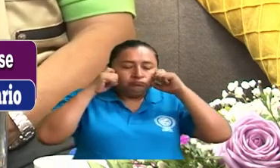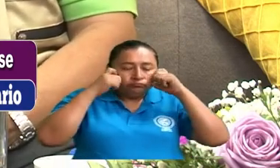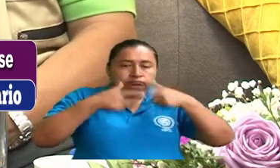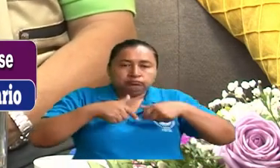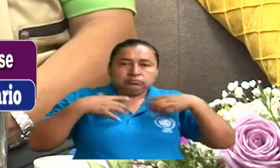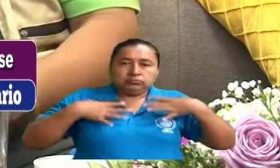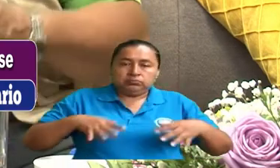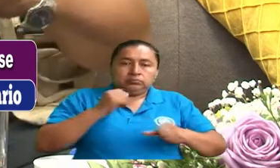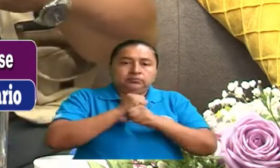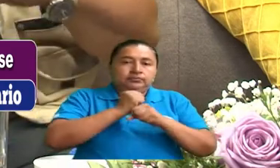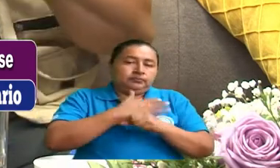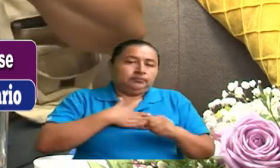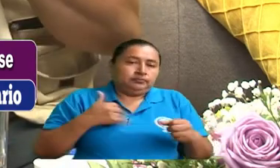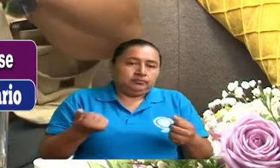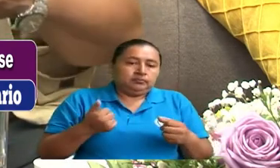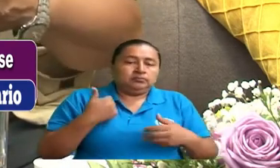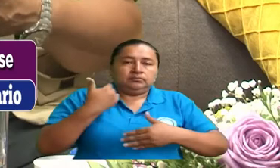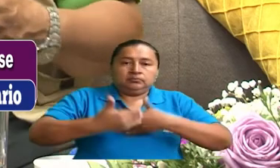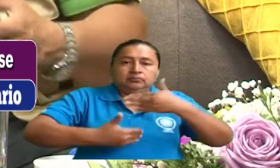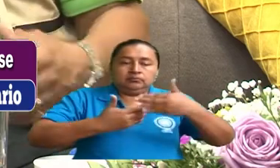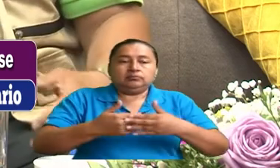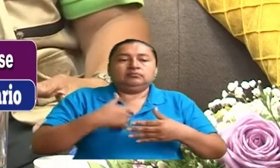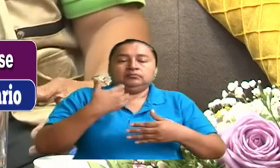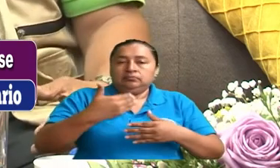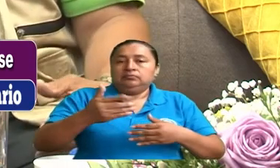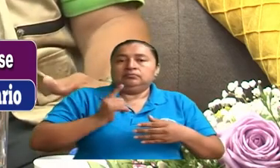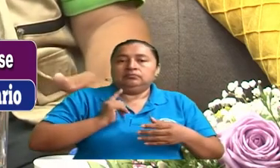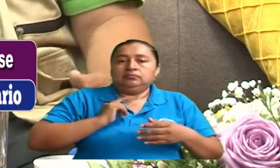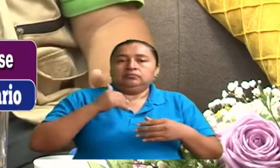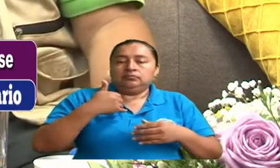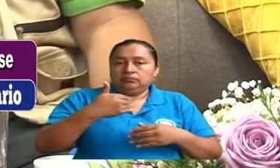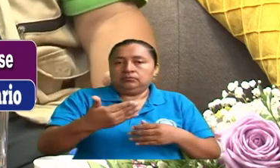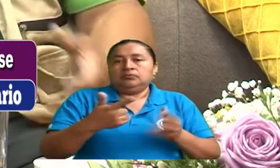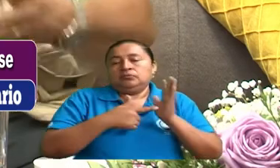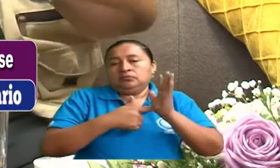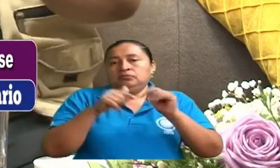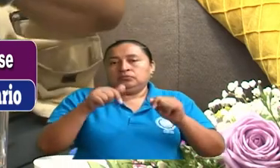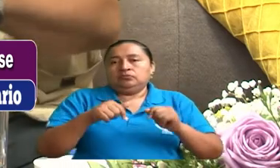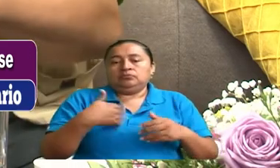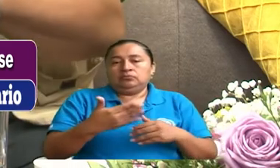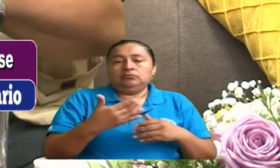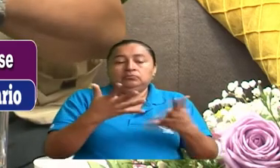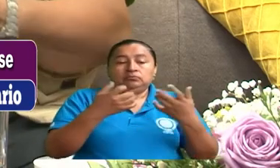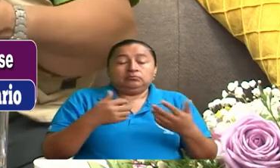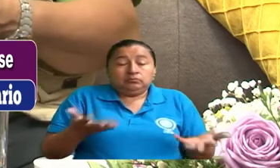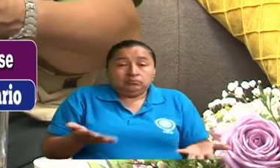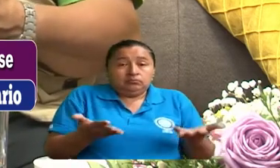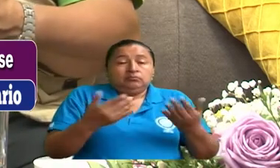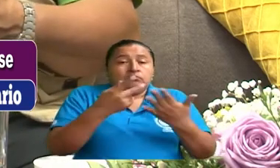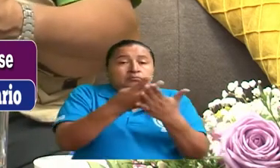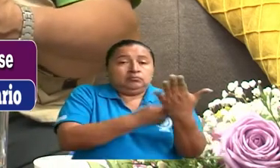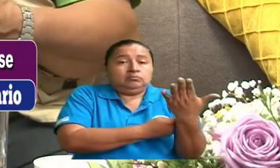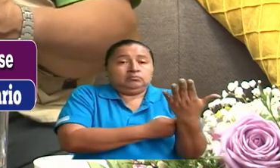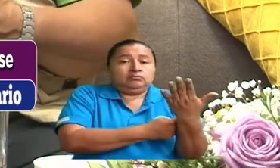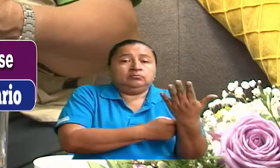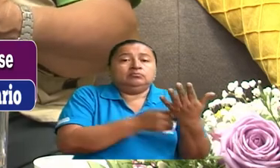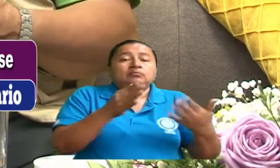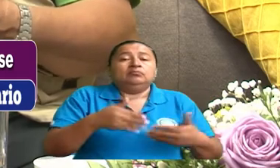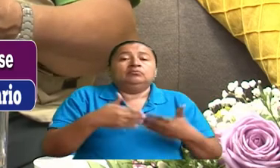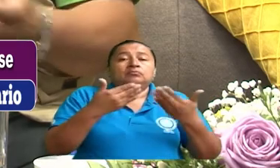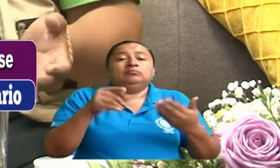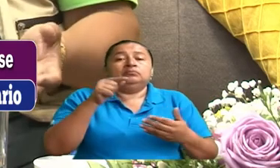¿no? Entonces, son los procesos que estamos llevando, ¿verdad? Por ejemplo, ahorita queremos generar un proyecto ahí para